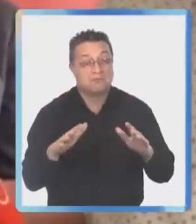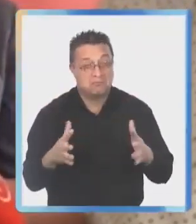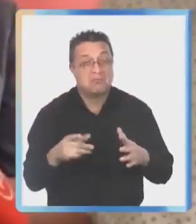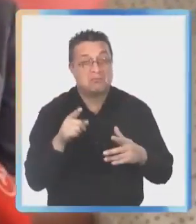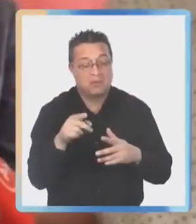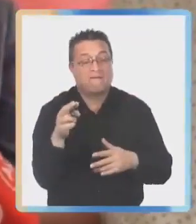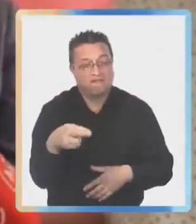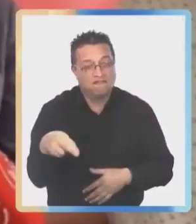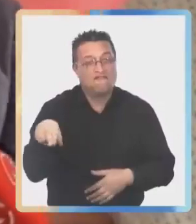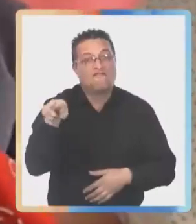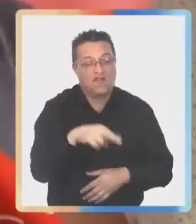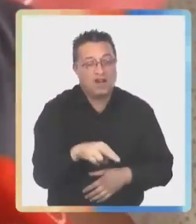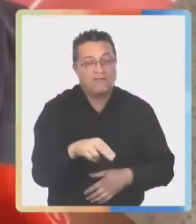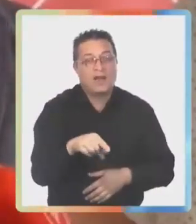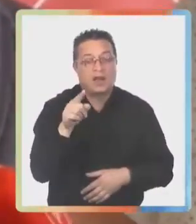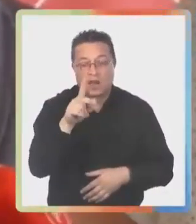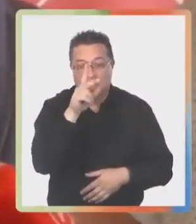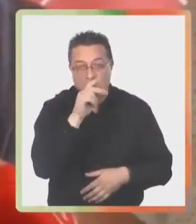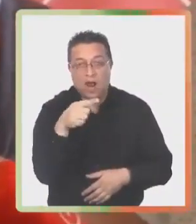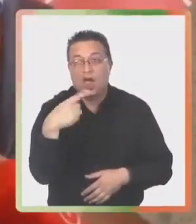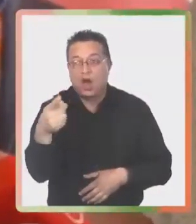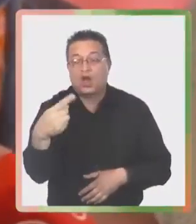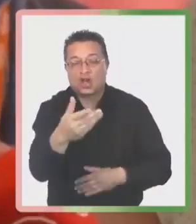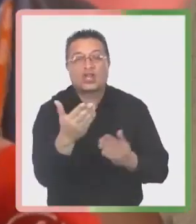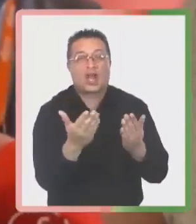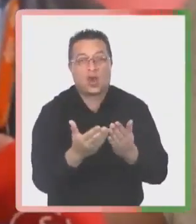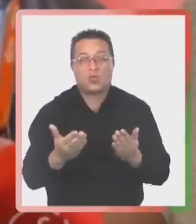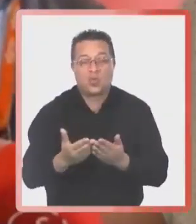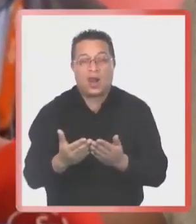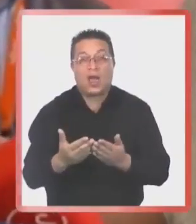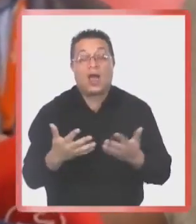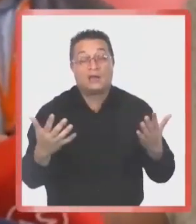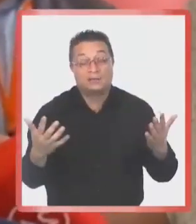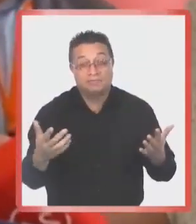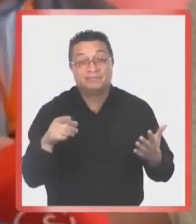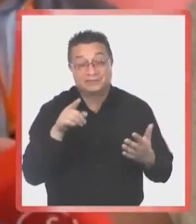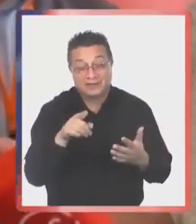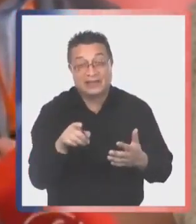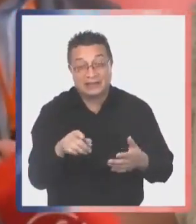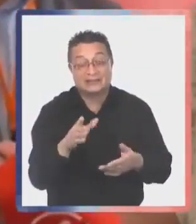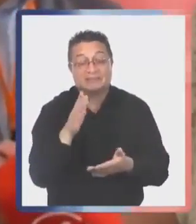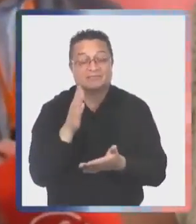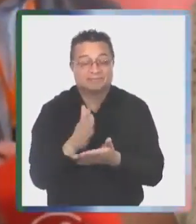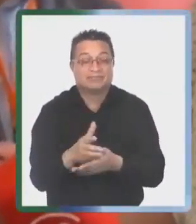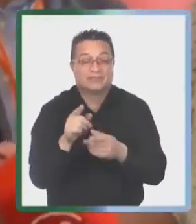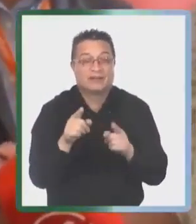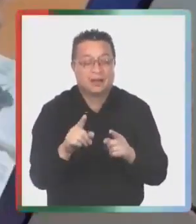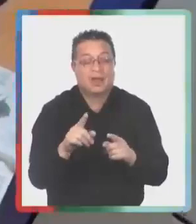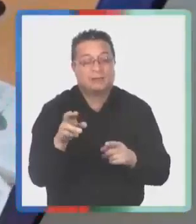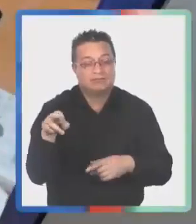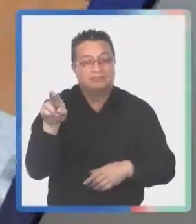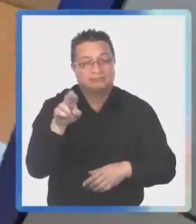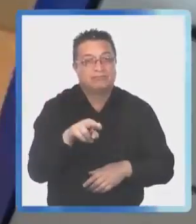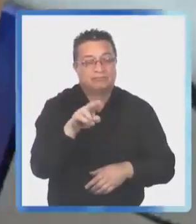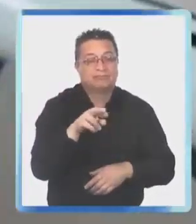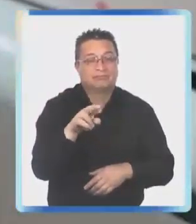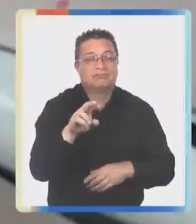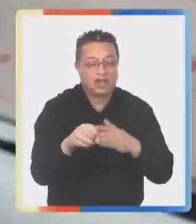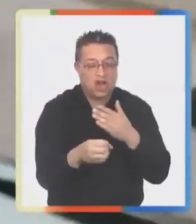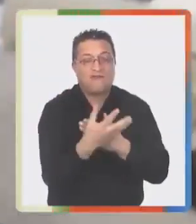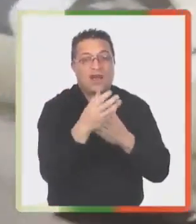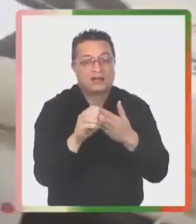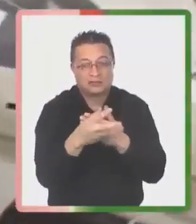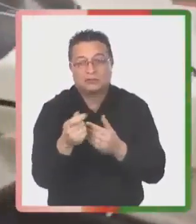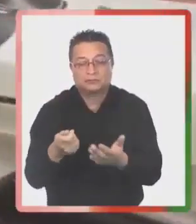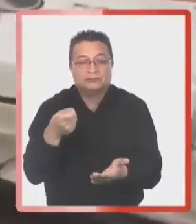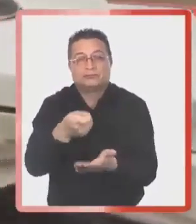que lo más probable es que vuelvan, así como lo han hecho con todas las escuelas. Por lo tanto, digamos, es estar permanentemente